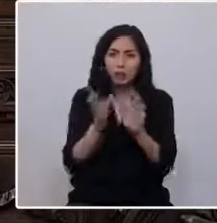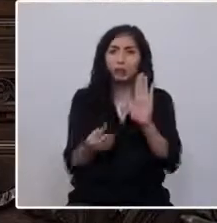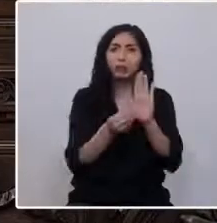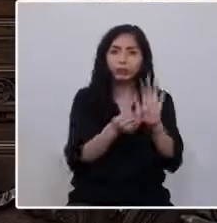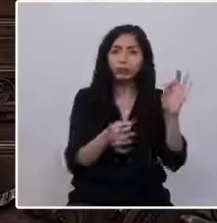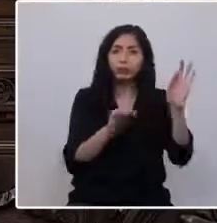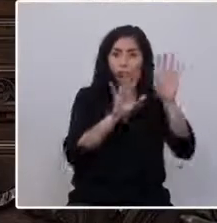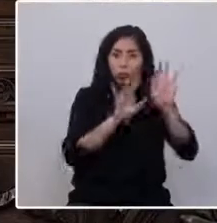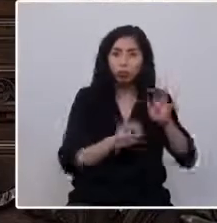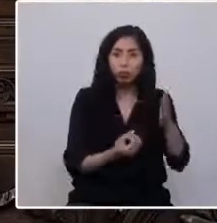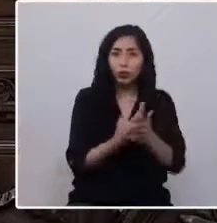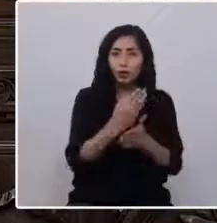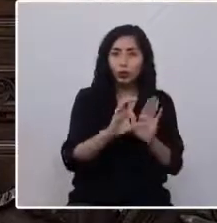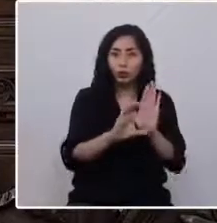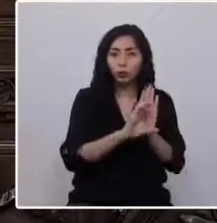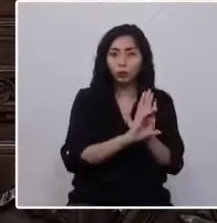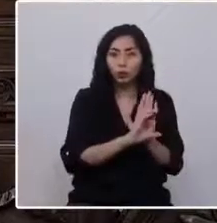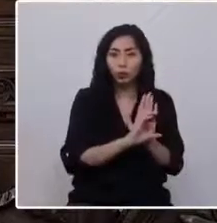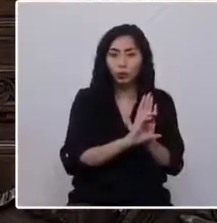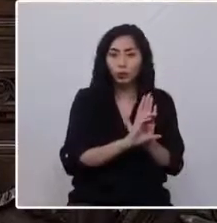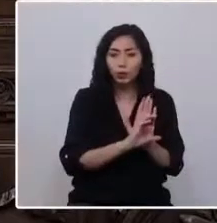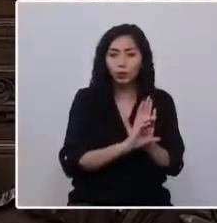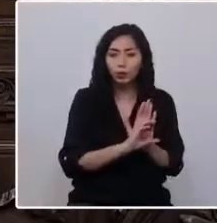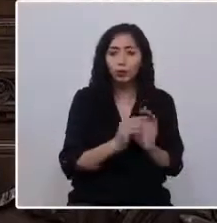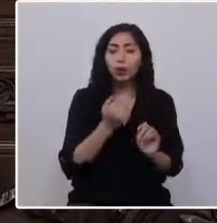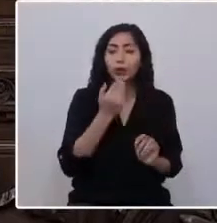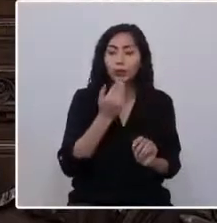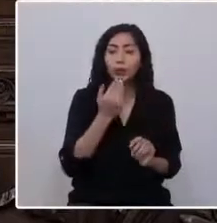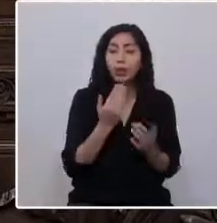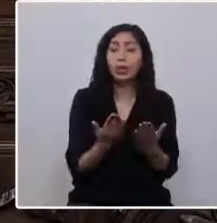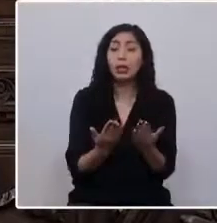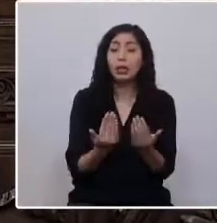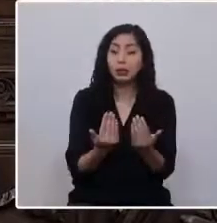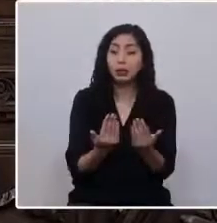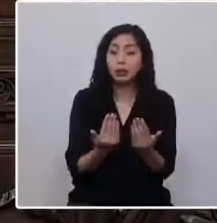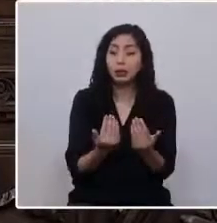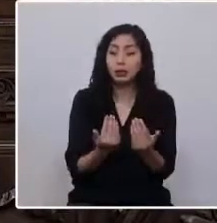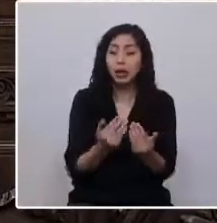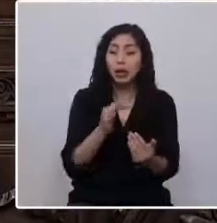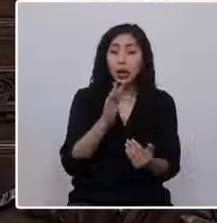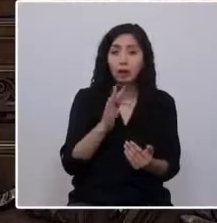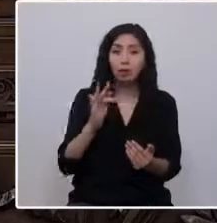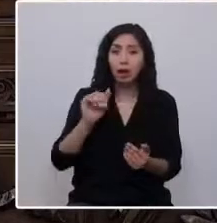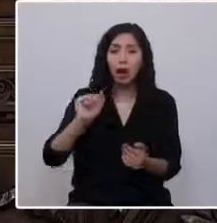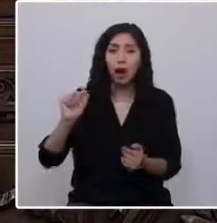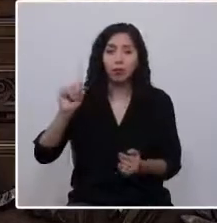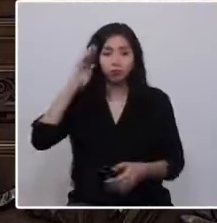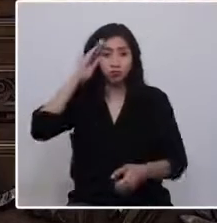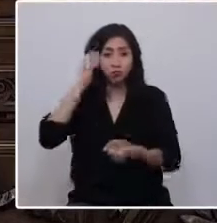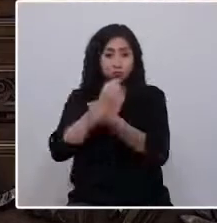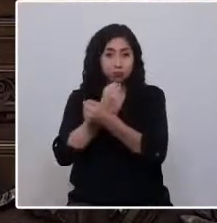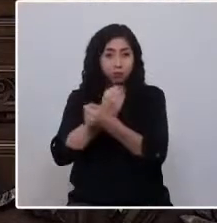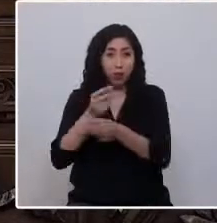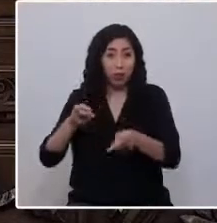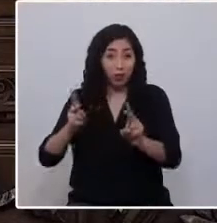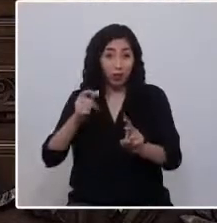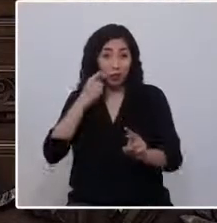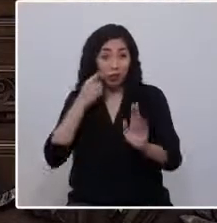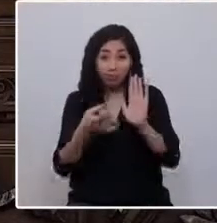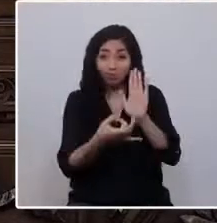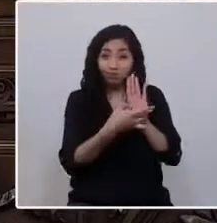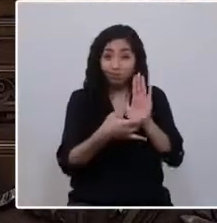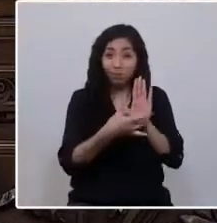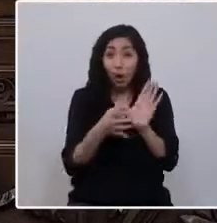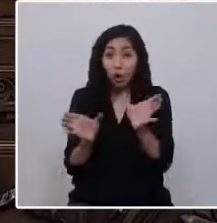constitucional con punto aparte requiere el tratamiento del rol de la fuerza armada y carabinero en la violación a derechos humanos los grupos de poder